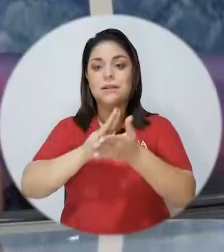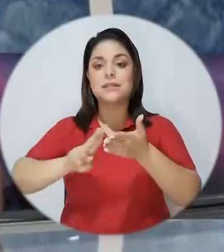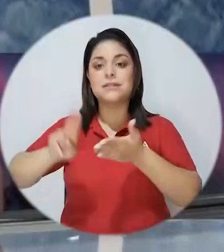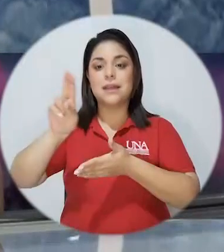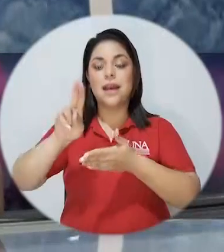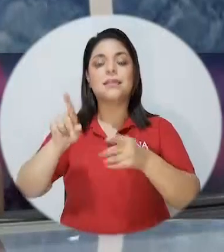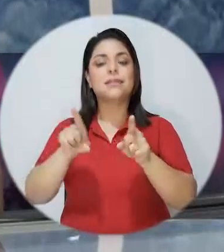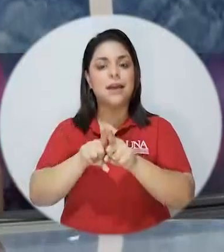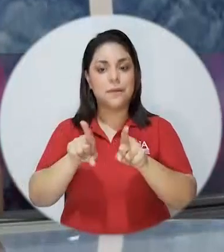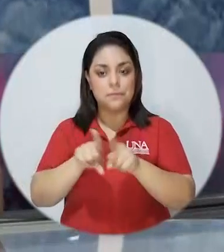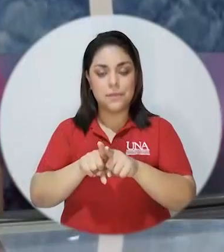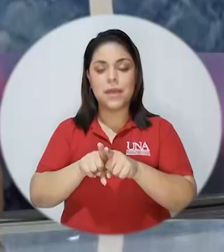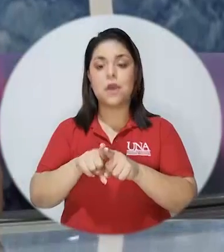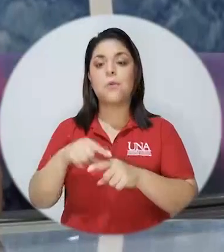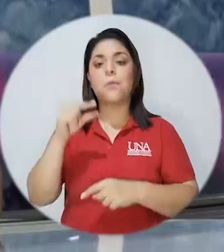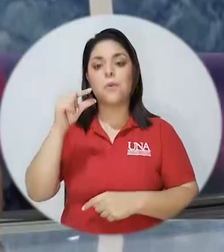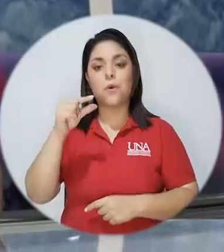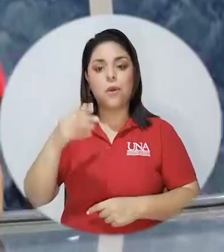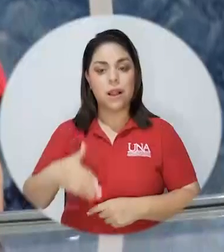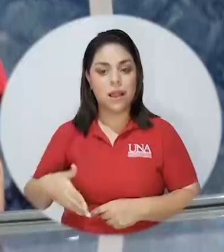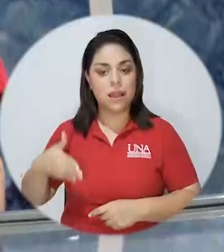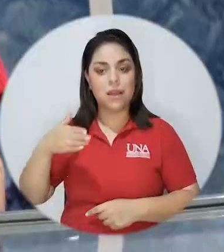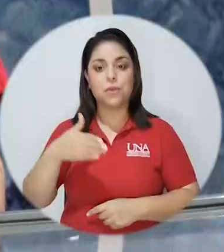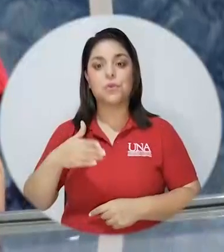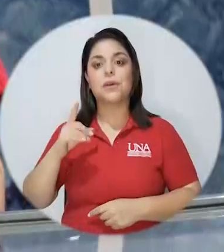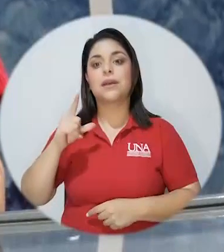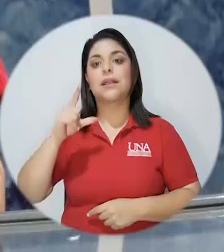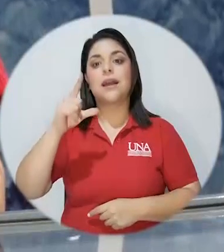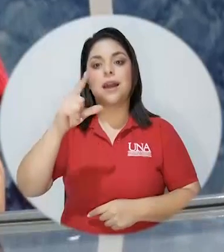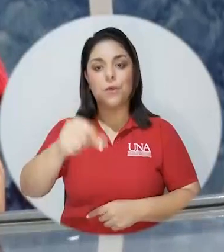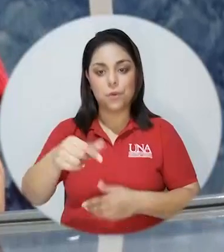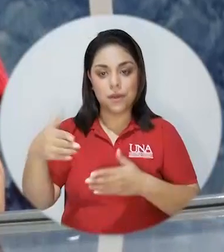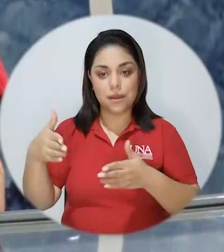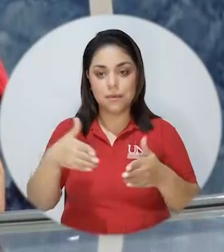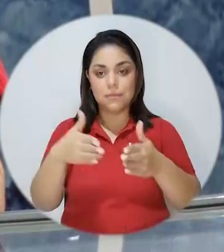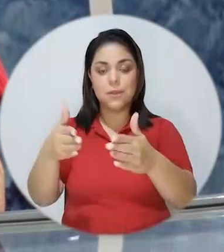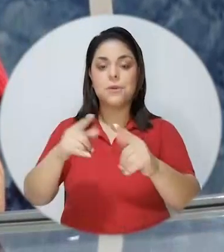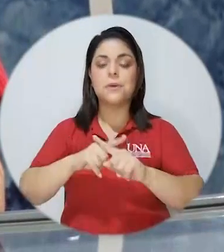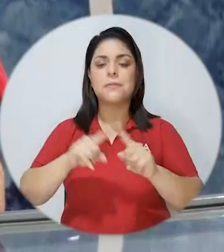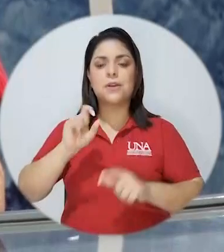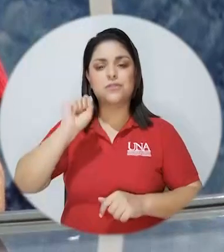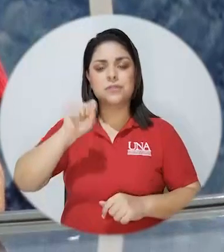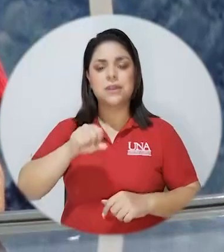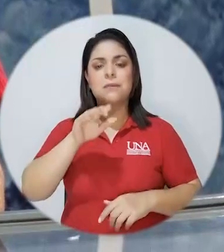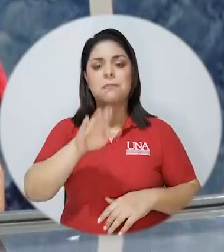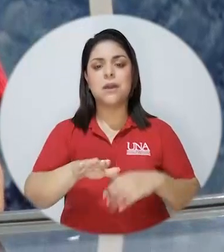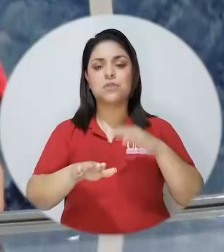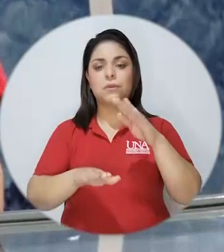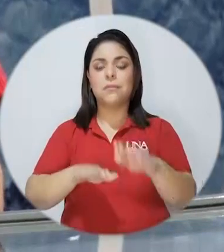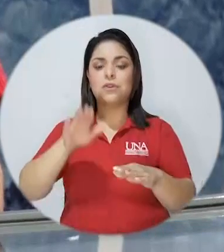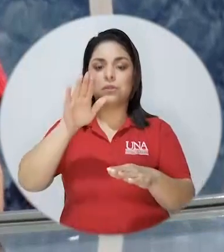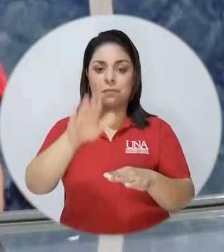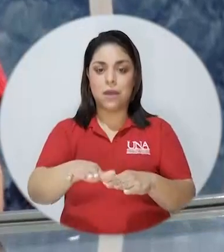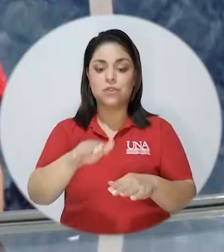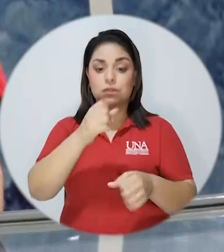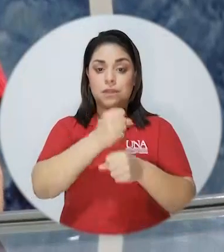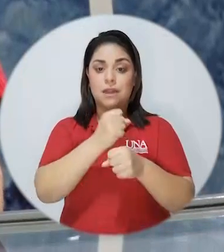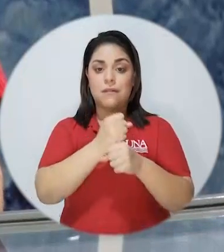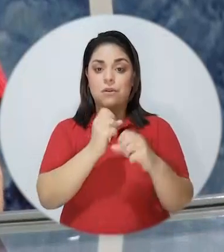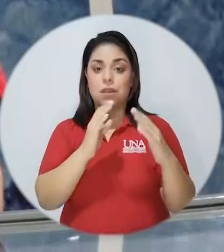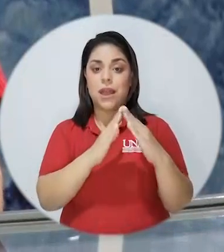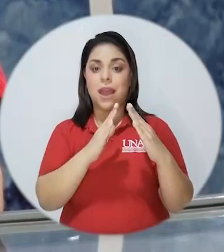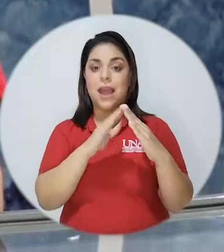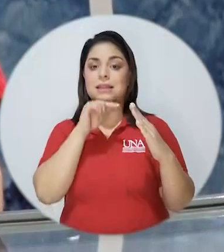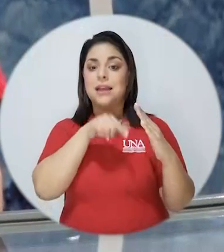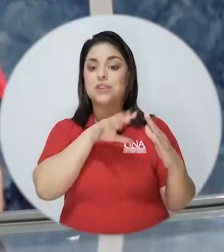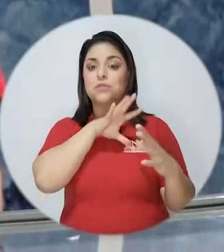eso ha sido también un camino lento y larguito. Pero sí, paso a paso, el teletrabajo se ha convertido en